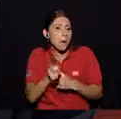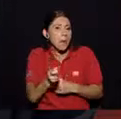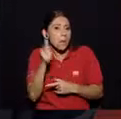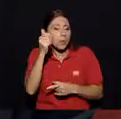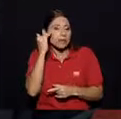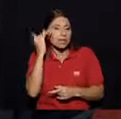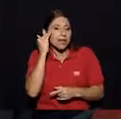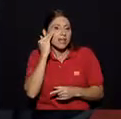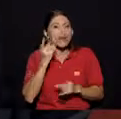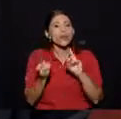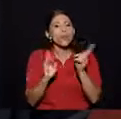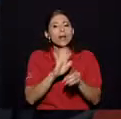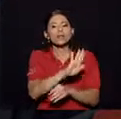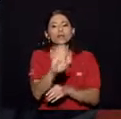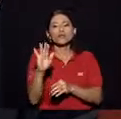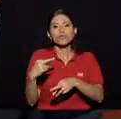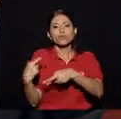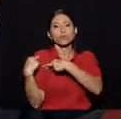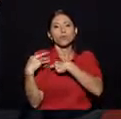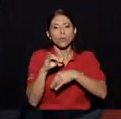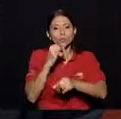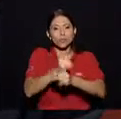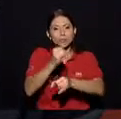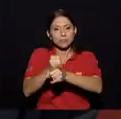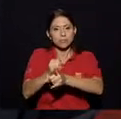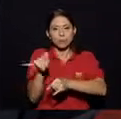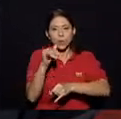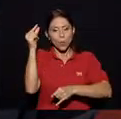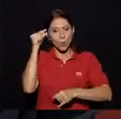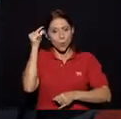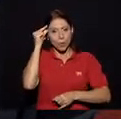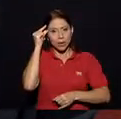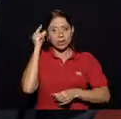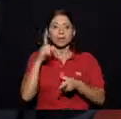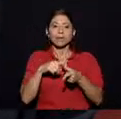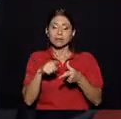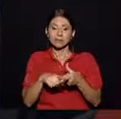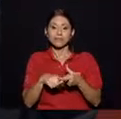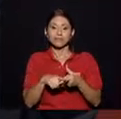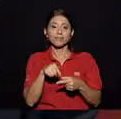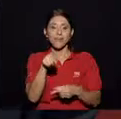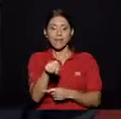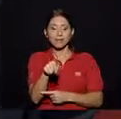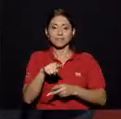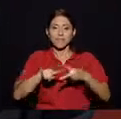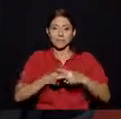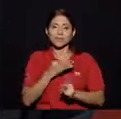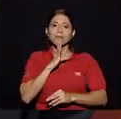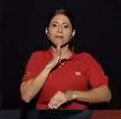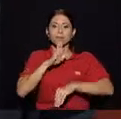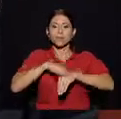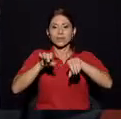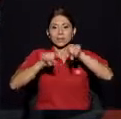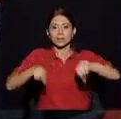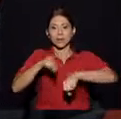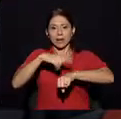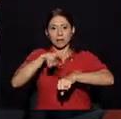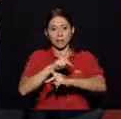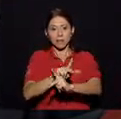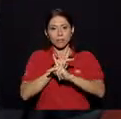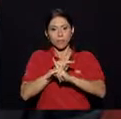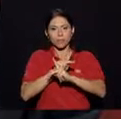que se tienen como instituciones o como gobierno. Entonces, justamente por ahí también empezar a hablar del Sistema Nacional de